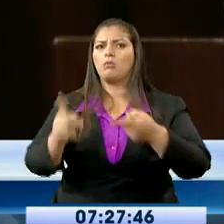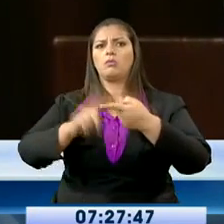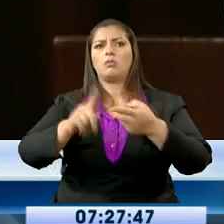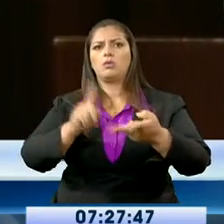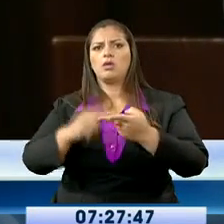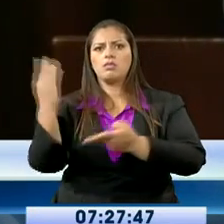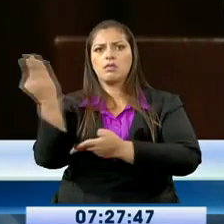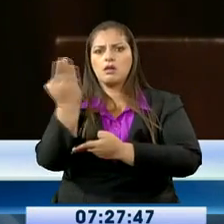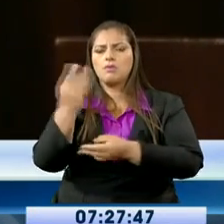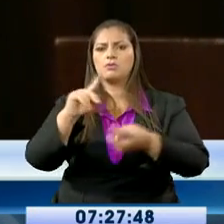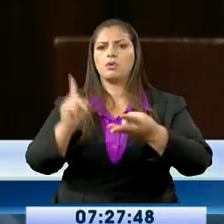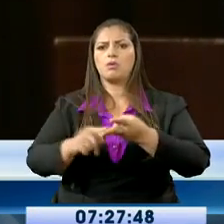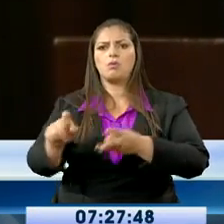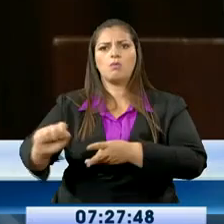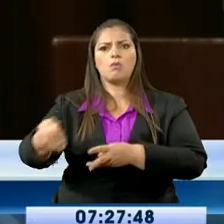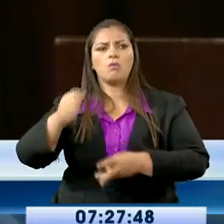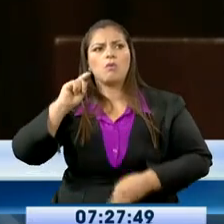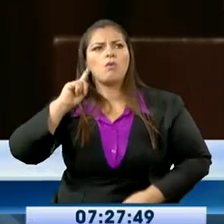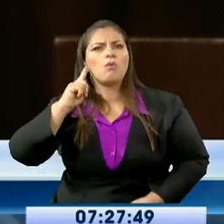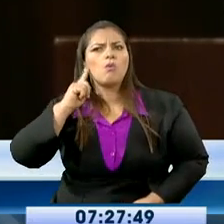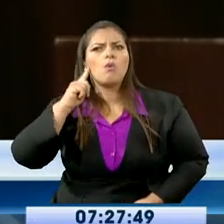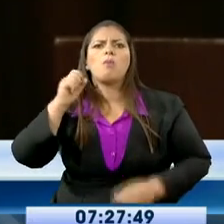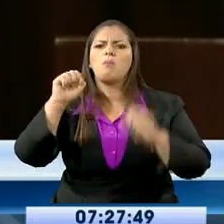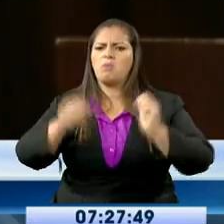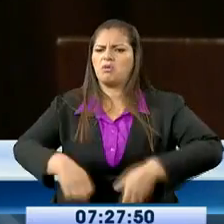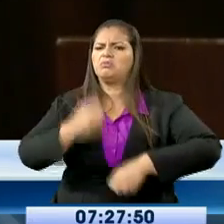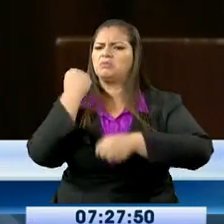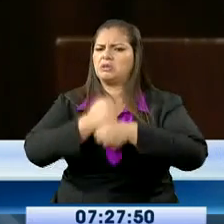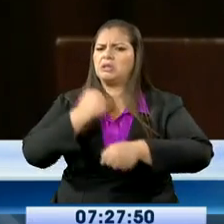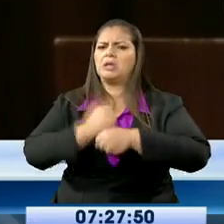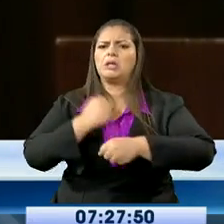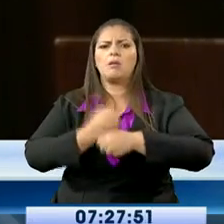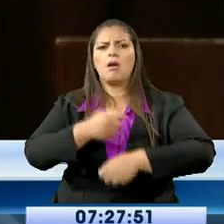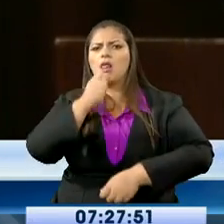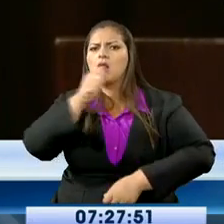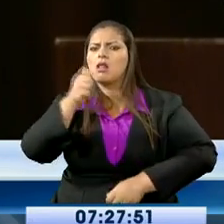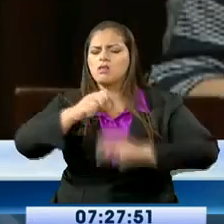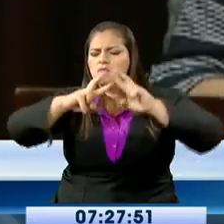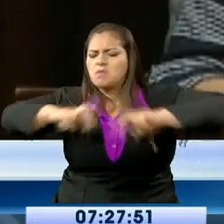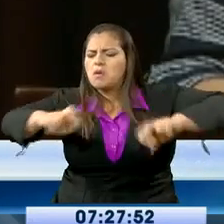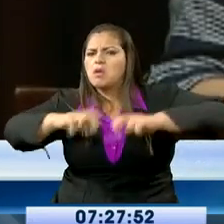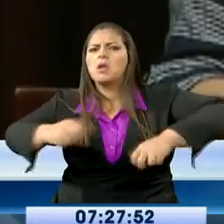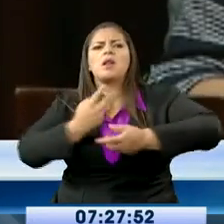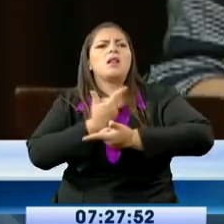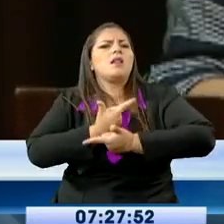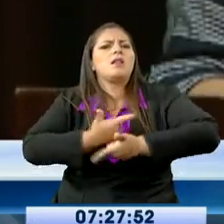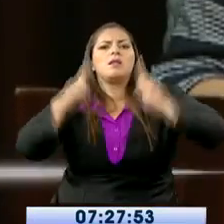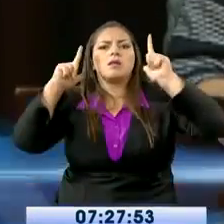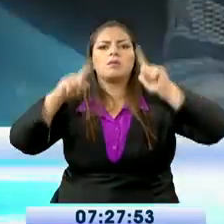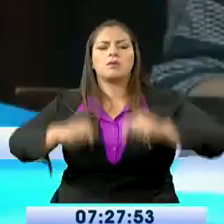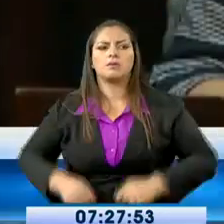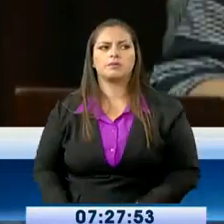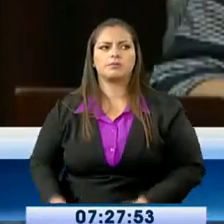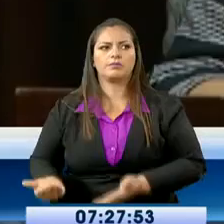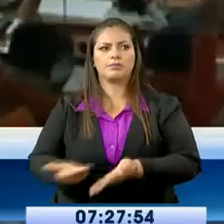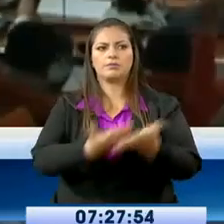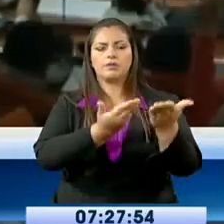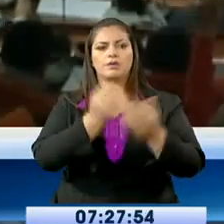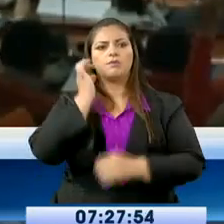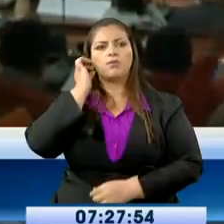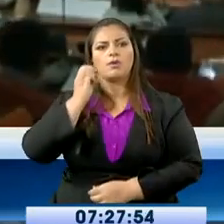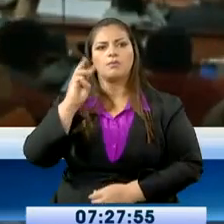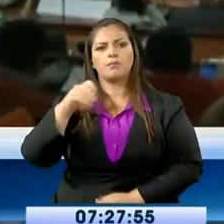censura, en la que se puede ejercer el periodismo de investigación. María Paula Romo, nueva integrante de la